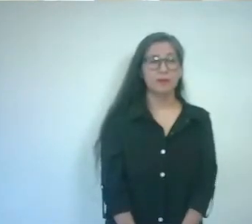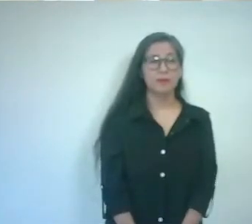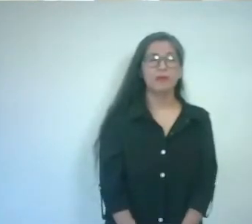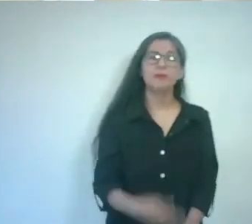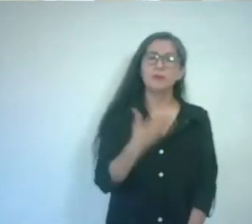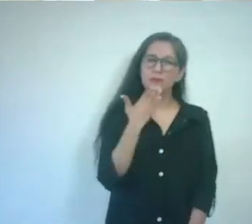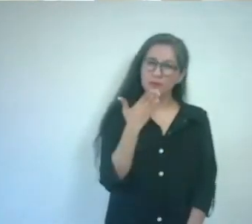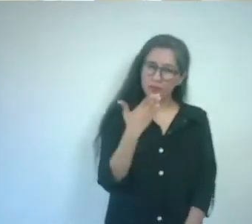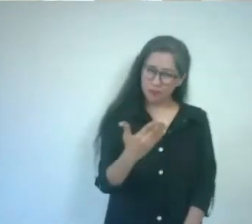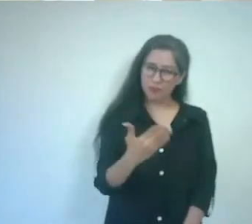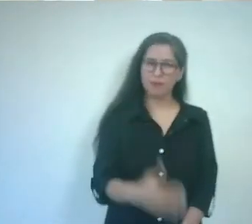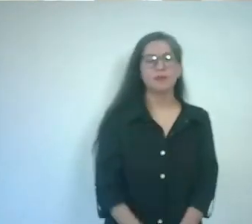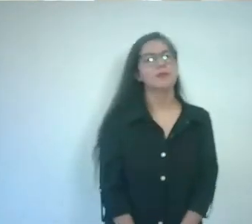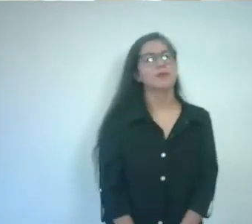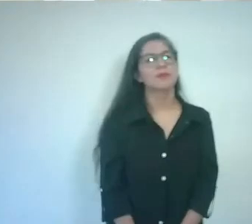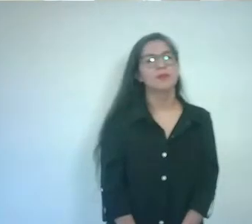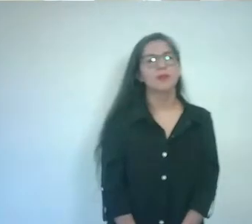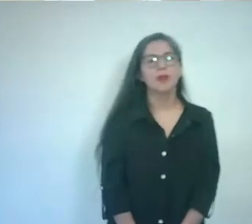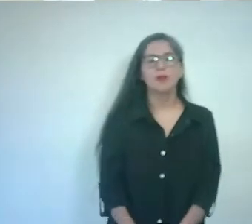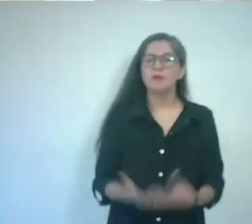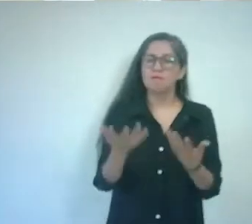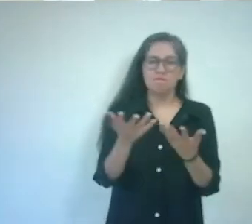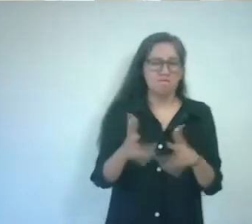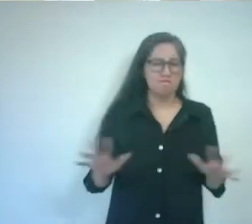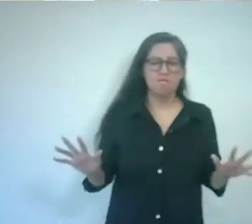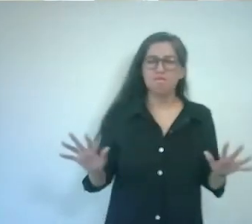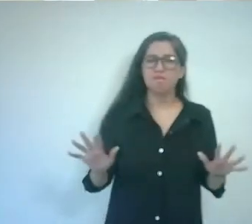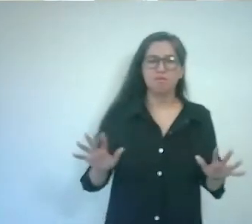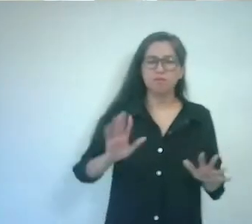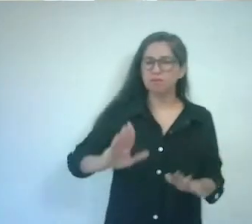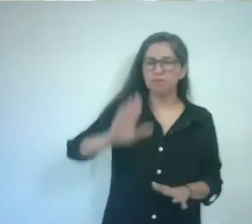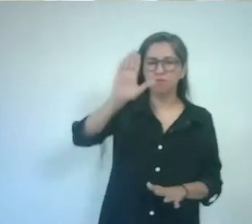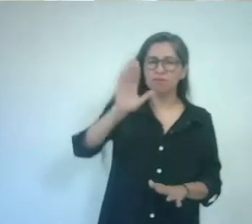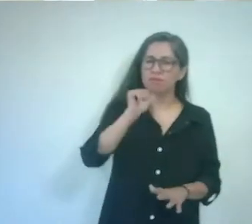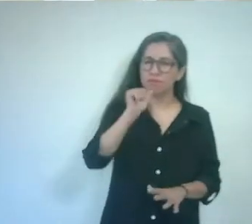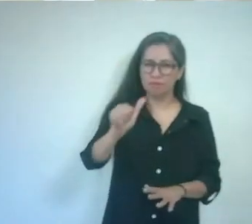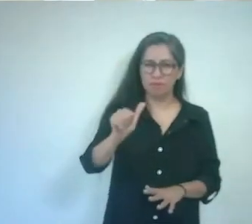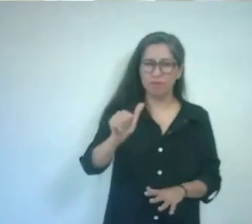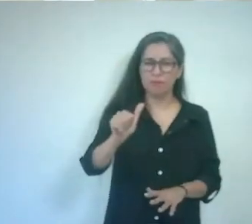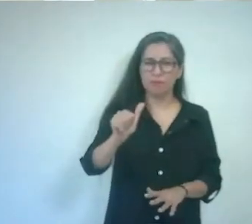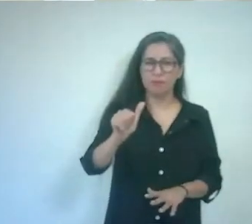Bien. Si no hay otra intervención,